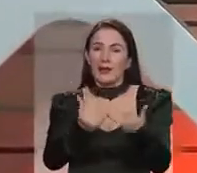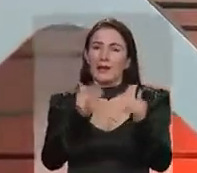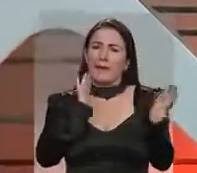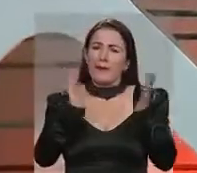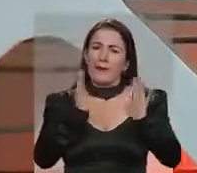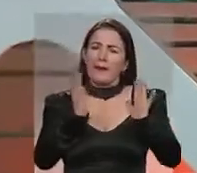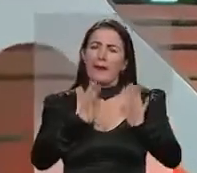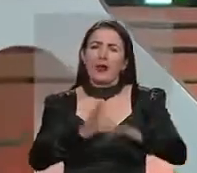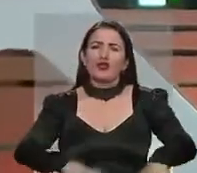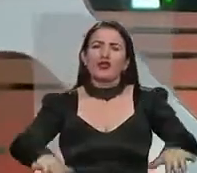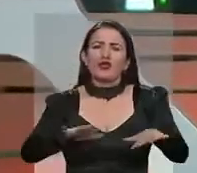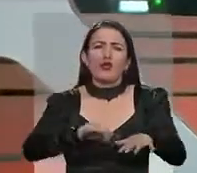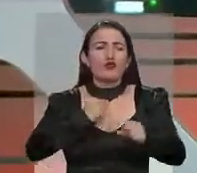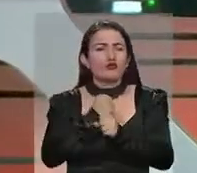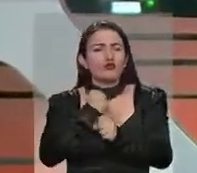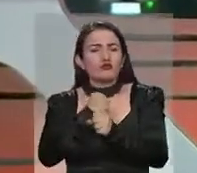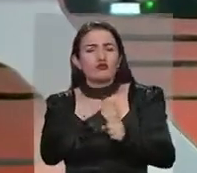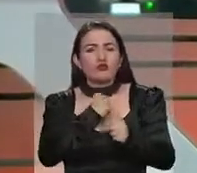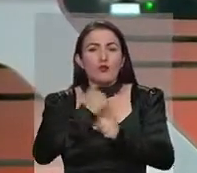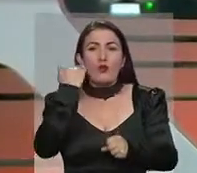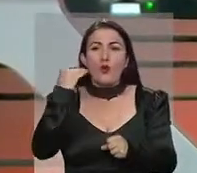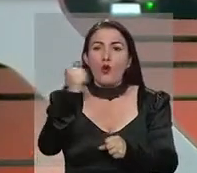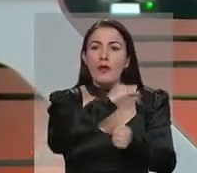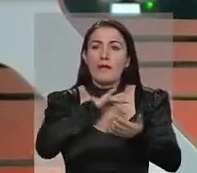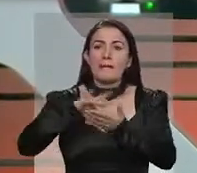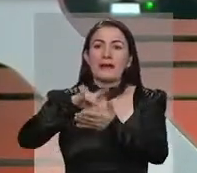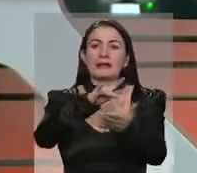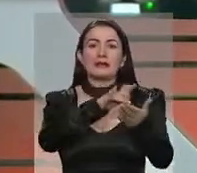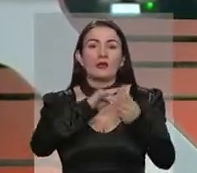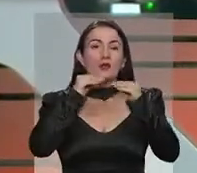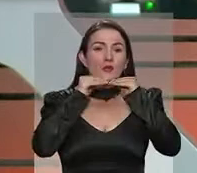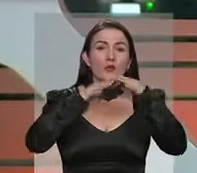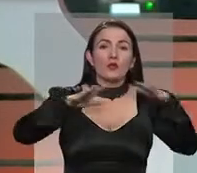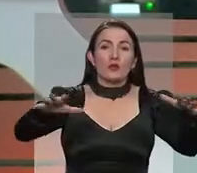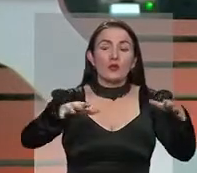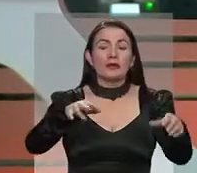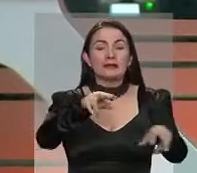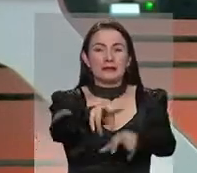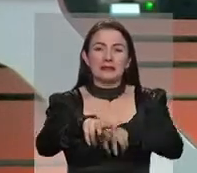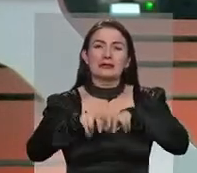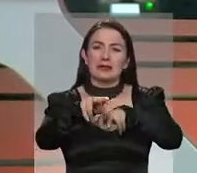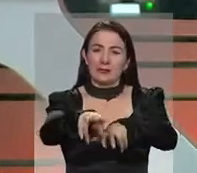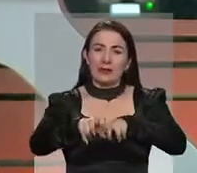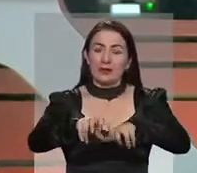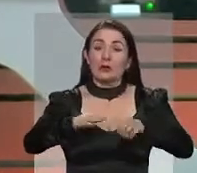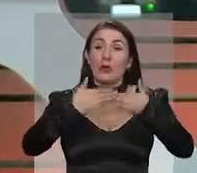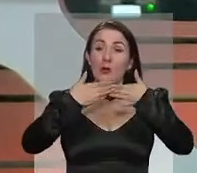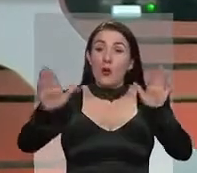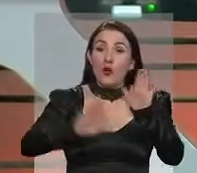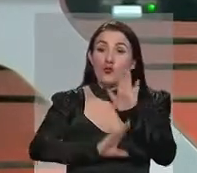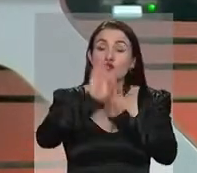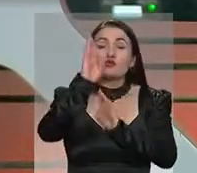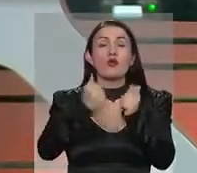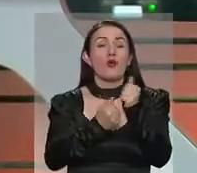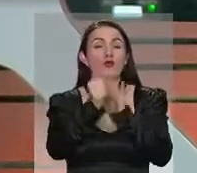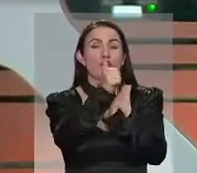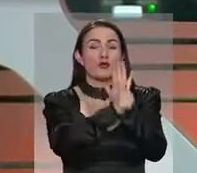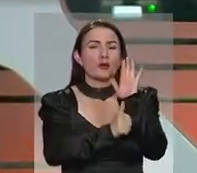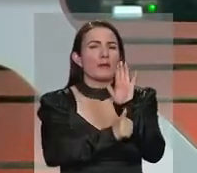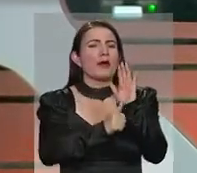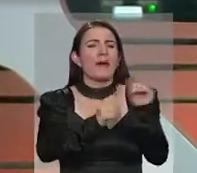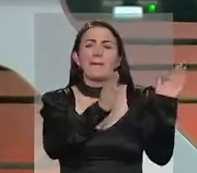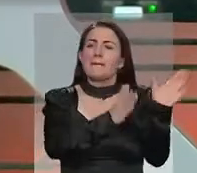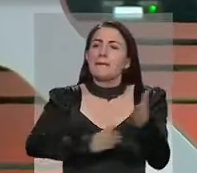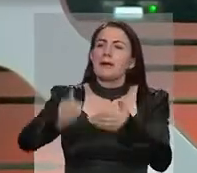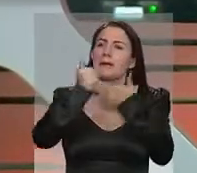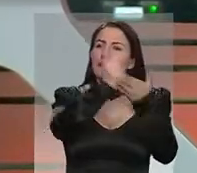Hablamos hoy del inicio de labores de las mujeres que participaron en la convocatoria Sembradoras por la Reactivación. Este programa hace parte del plan